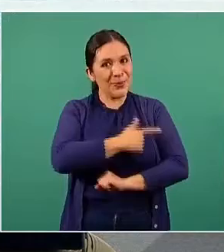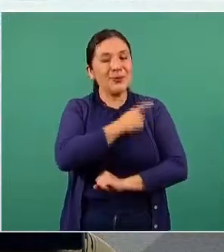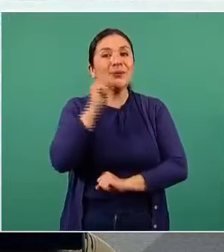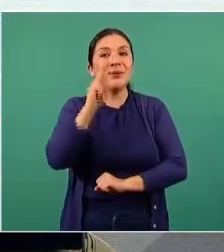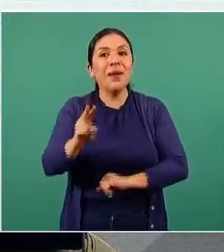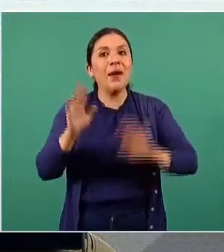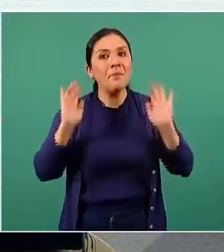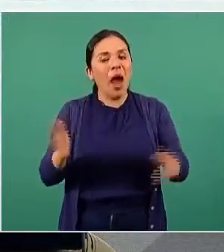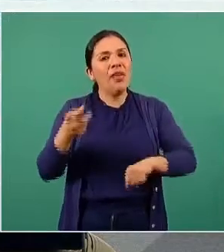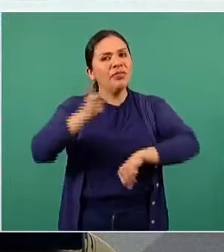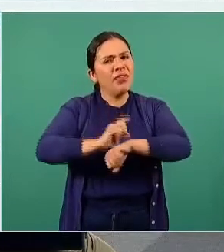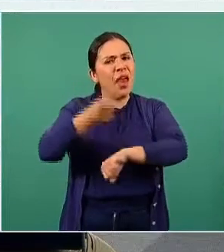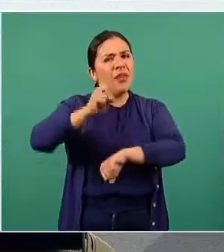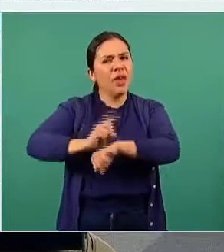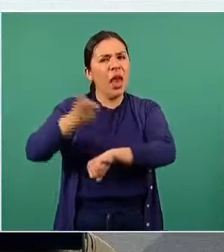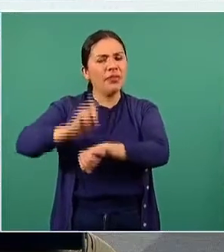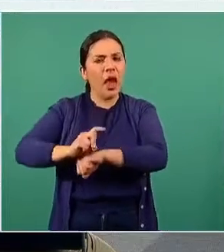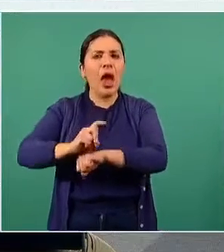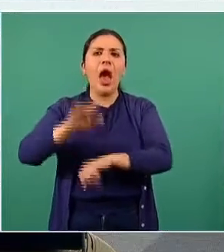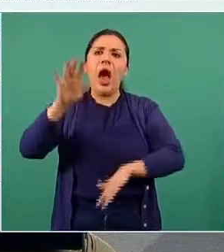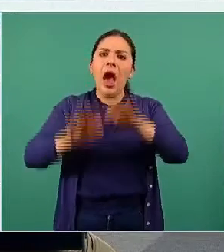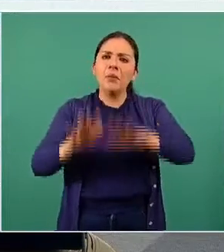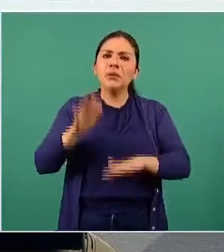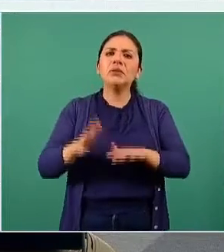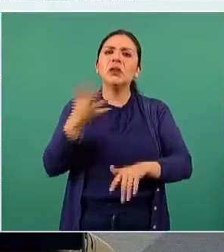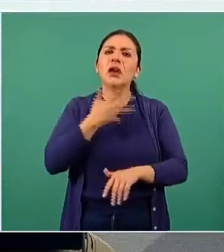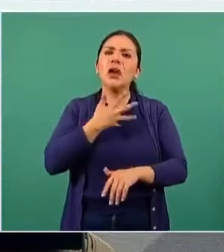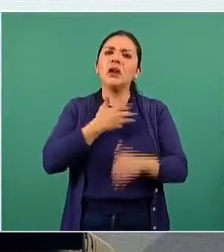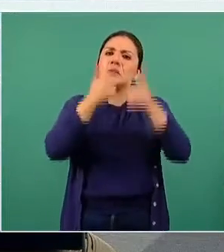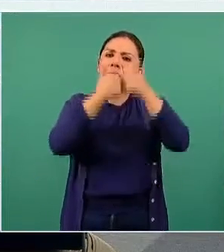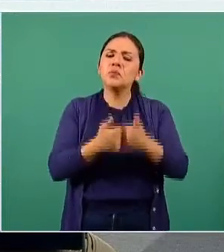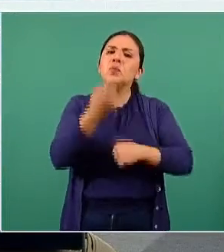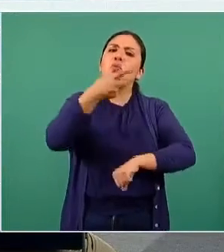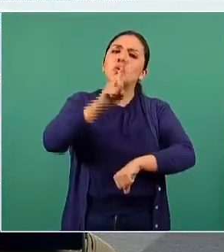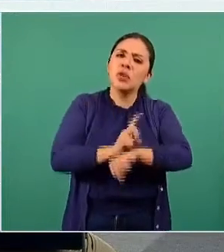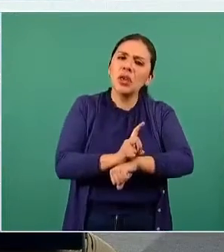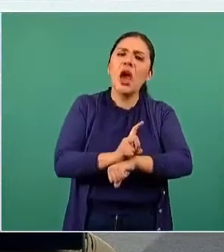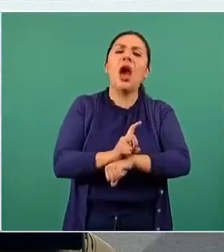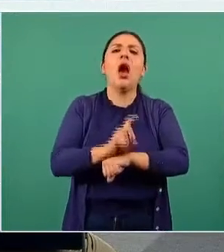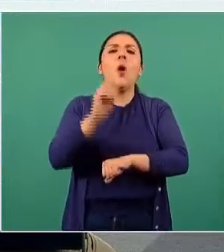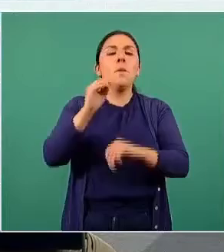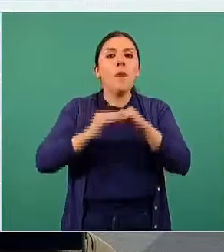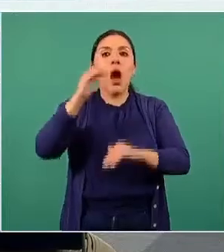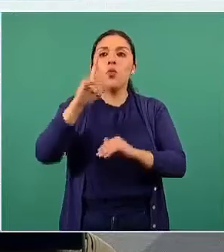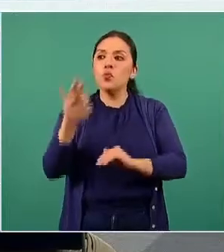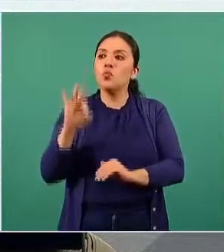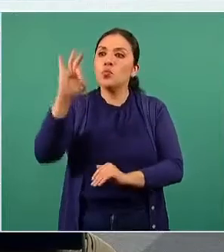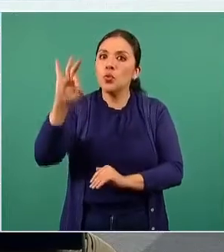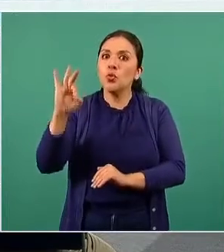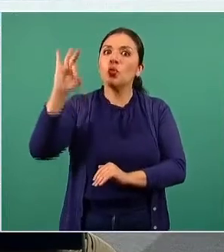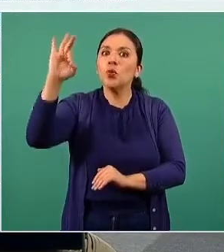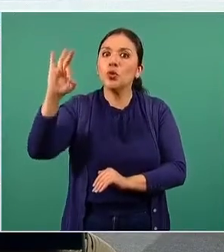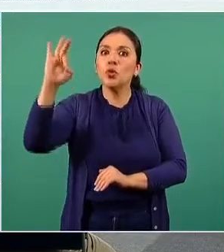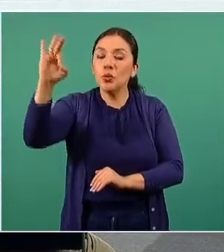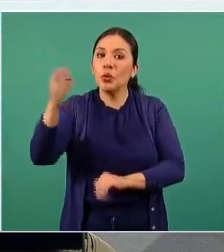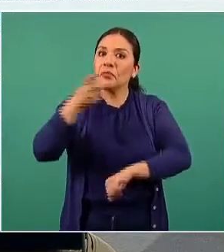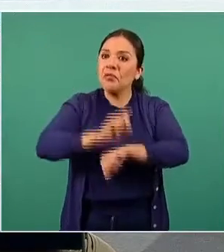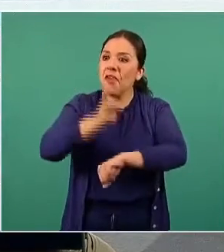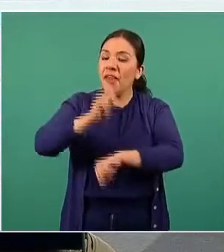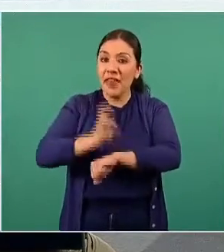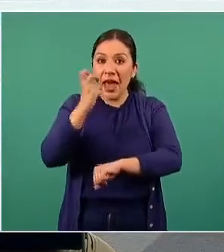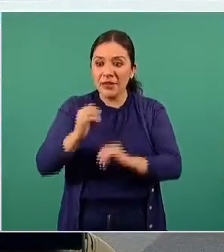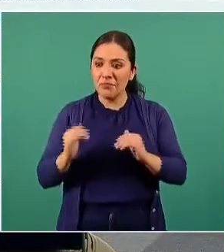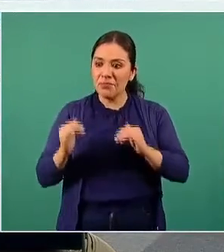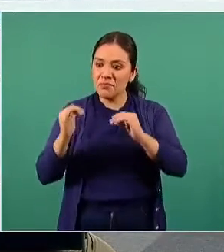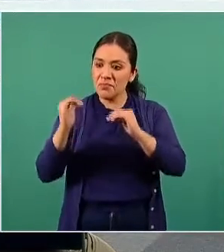cómo día con día, a veces cada 2 días, a veces cada un día, incrementa un punto porcentual, y obviamente en la